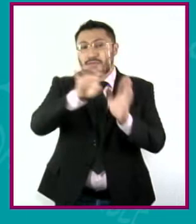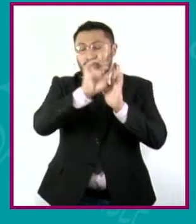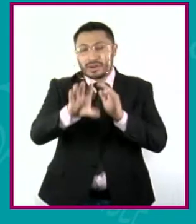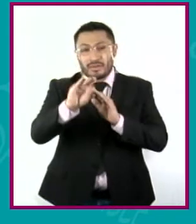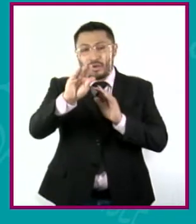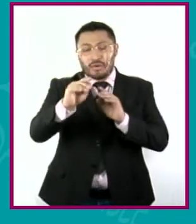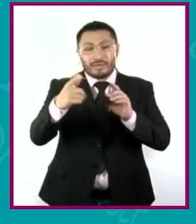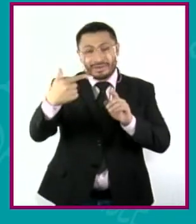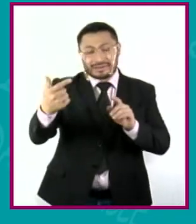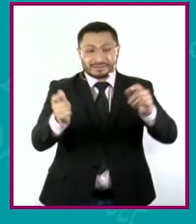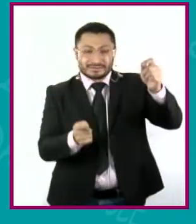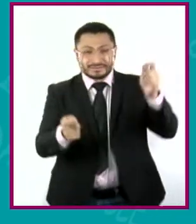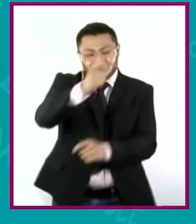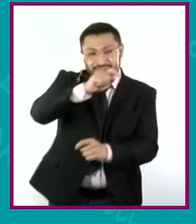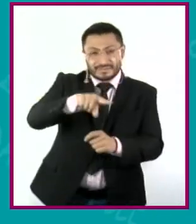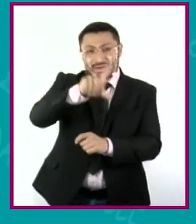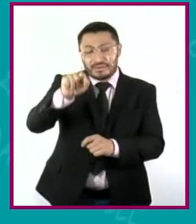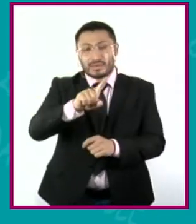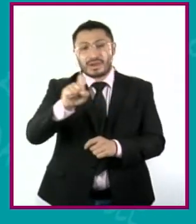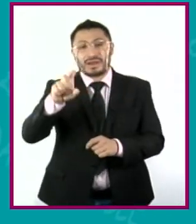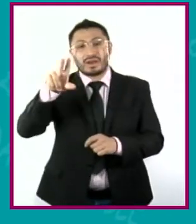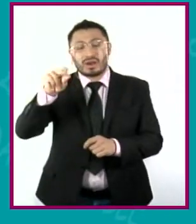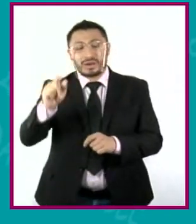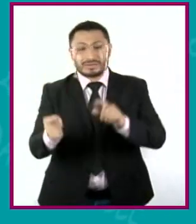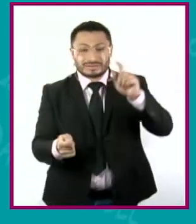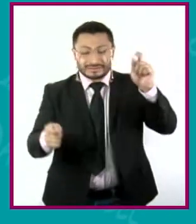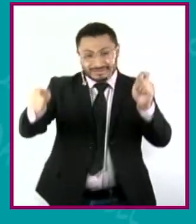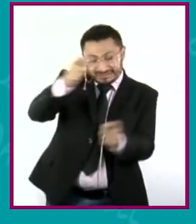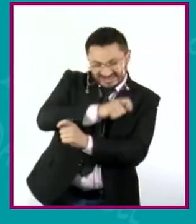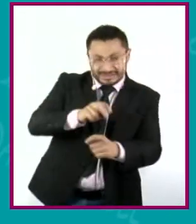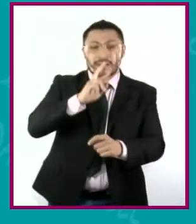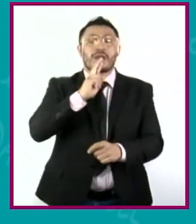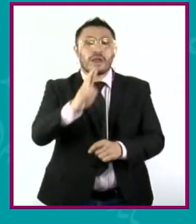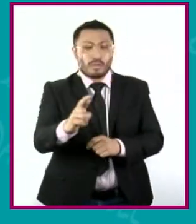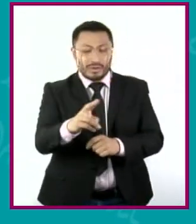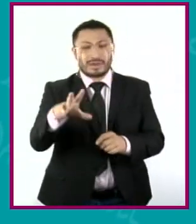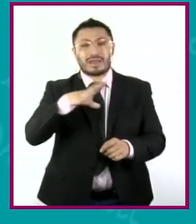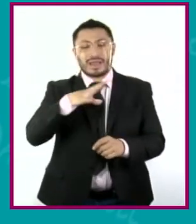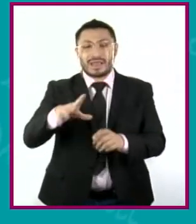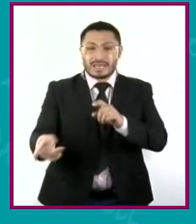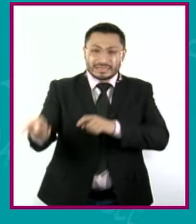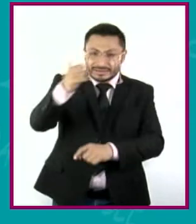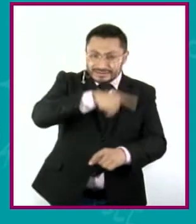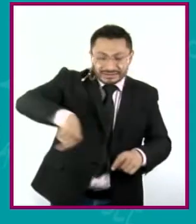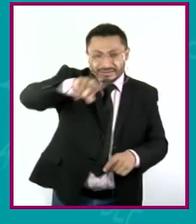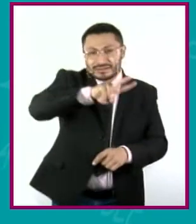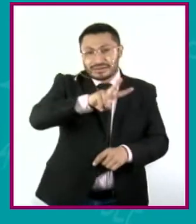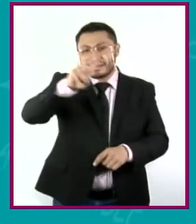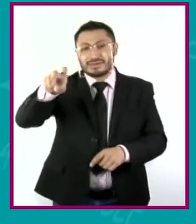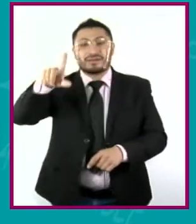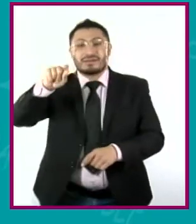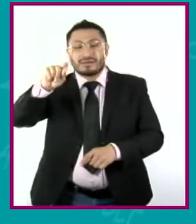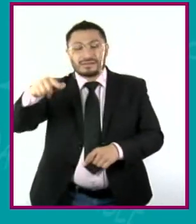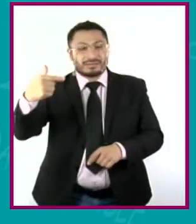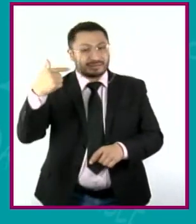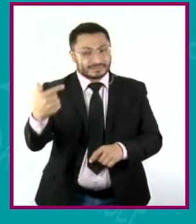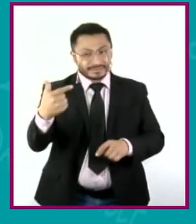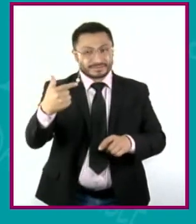y luego otros 180 grados, el resultado neto de la operación es una rotación de 270 grados.